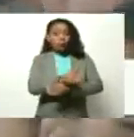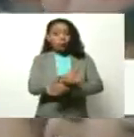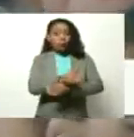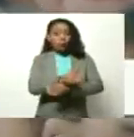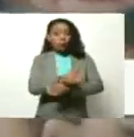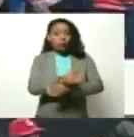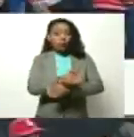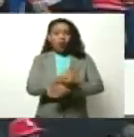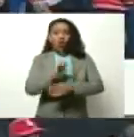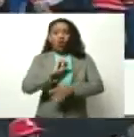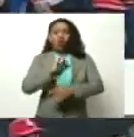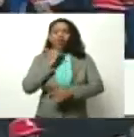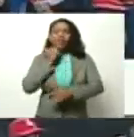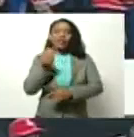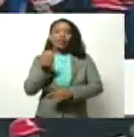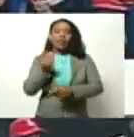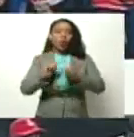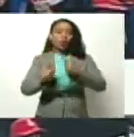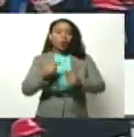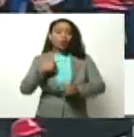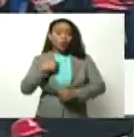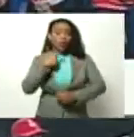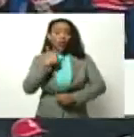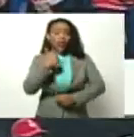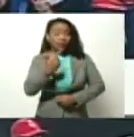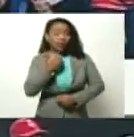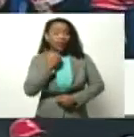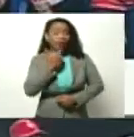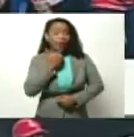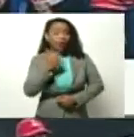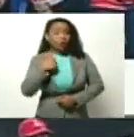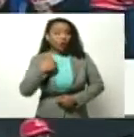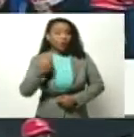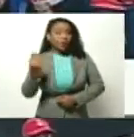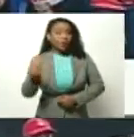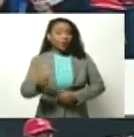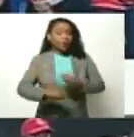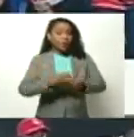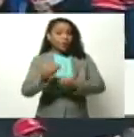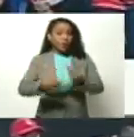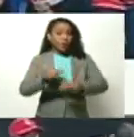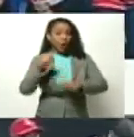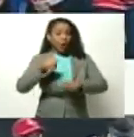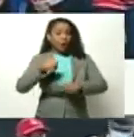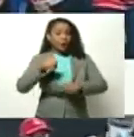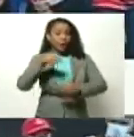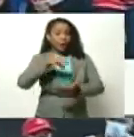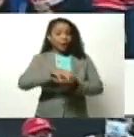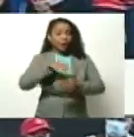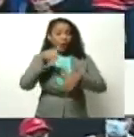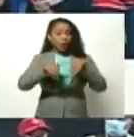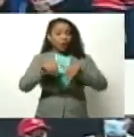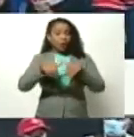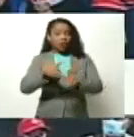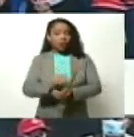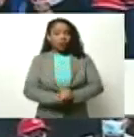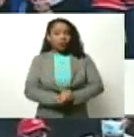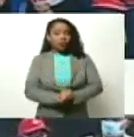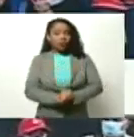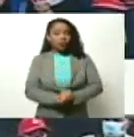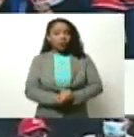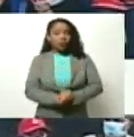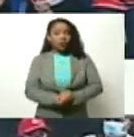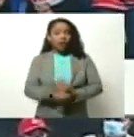no sirve la cosa yo le voy a decir algo hicimos primeras primarias en este estado y